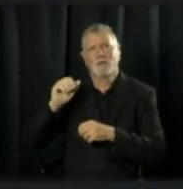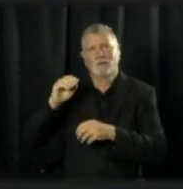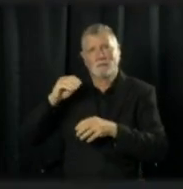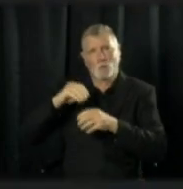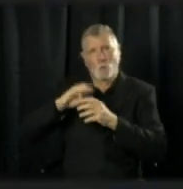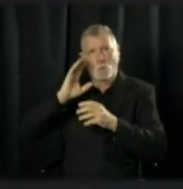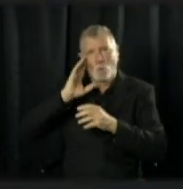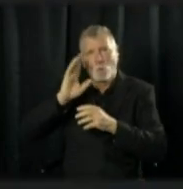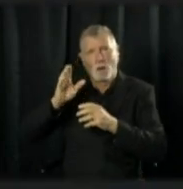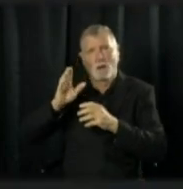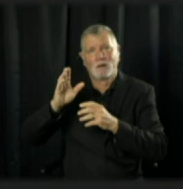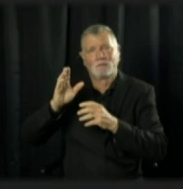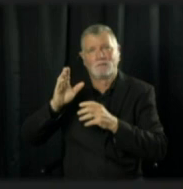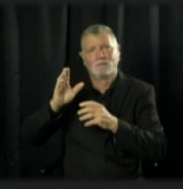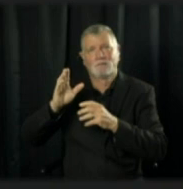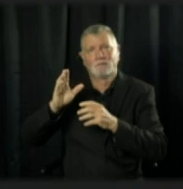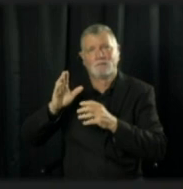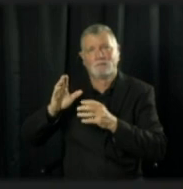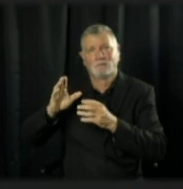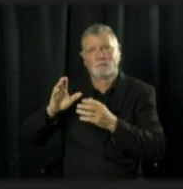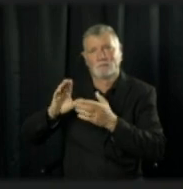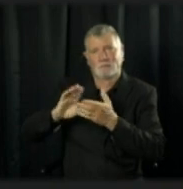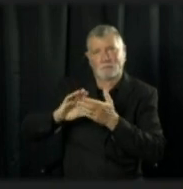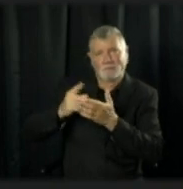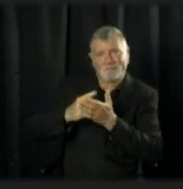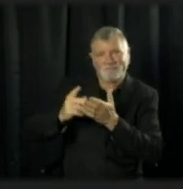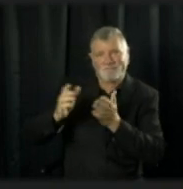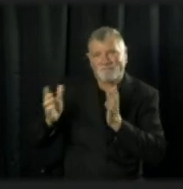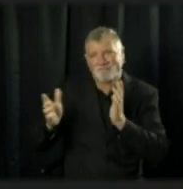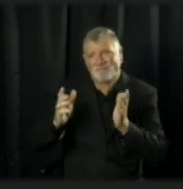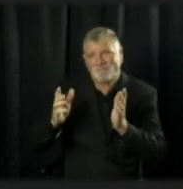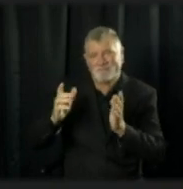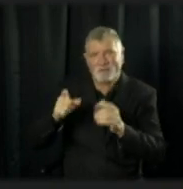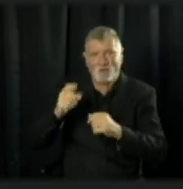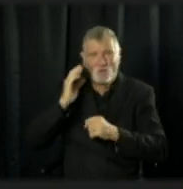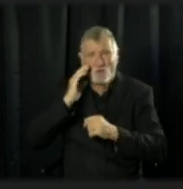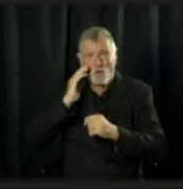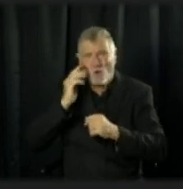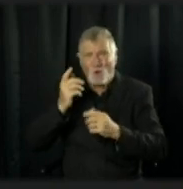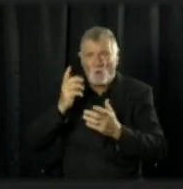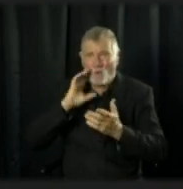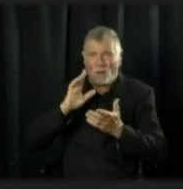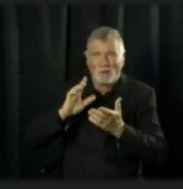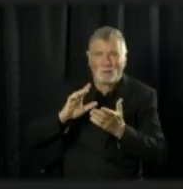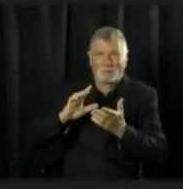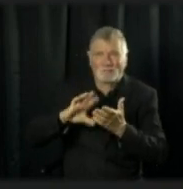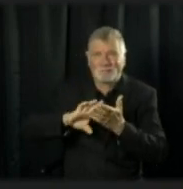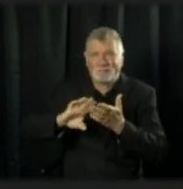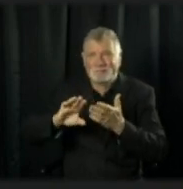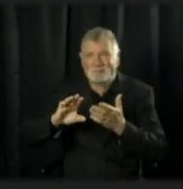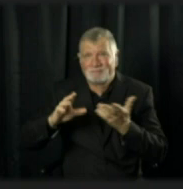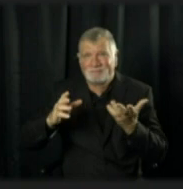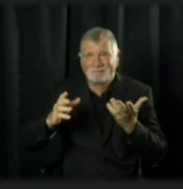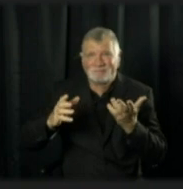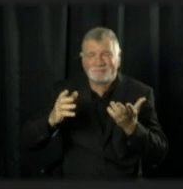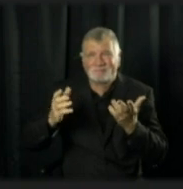en la cuestión de acueducto, ¿ellos van a eliminar, a eximir estos pagos?